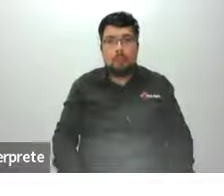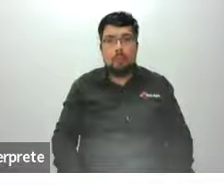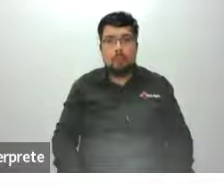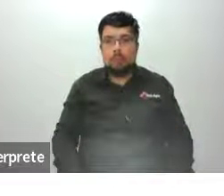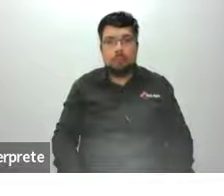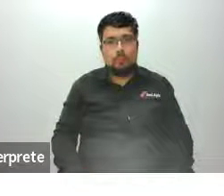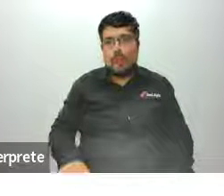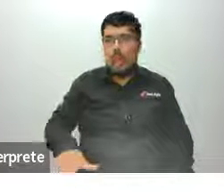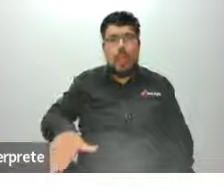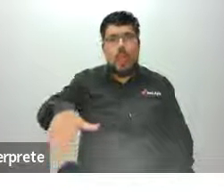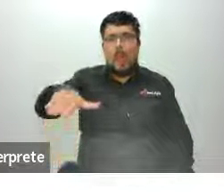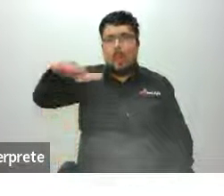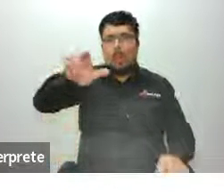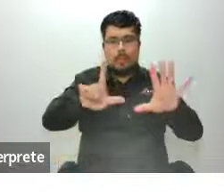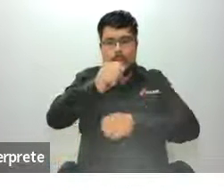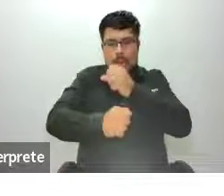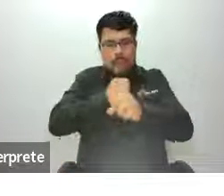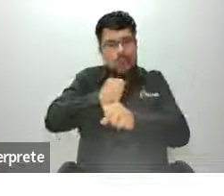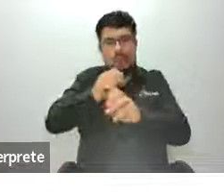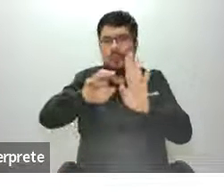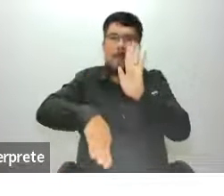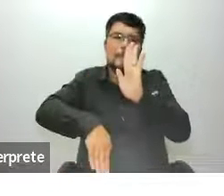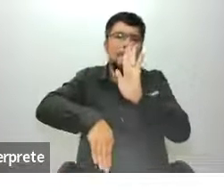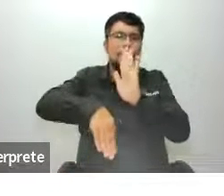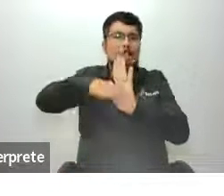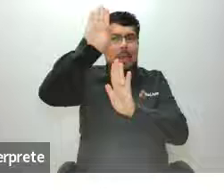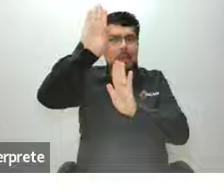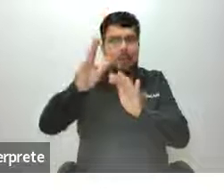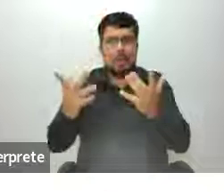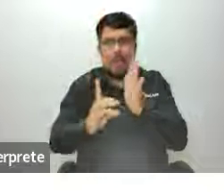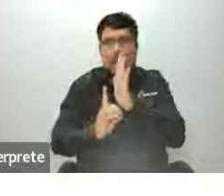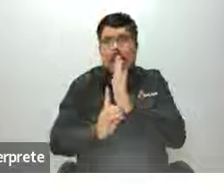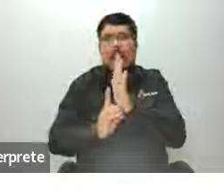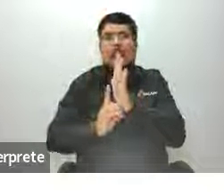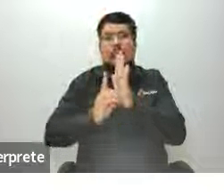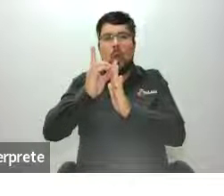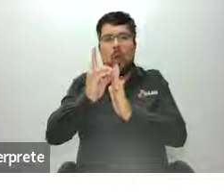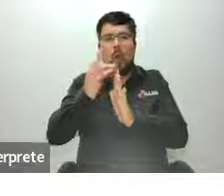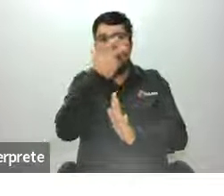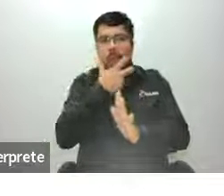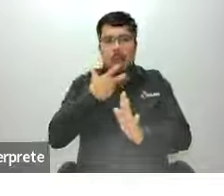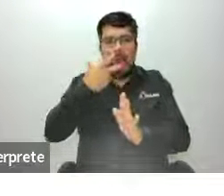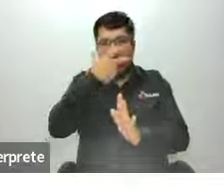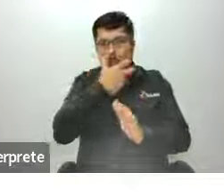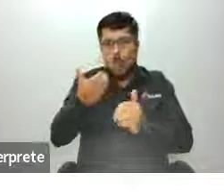Aquellos que tienen más de 7 años, ¿no? Y no tienen una vía de comunicación definida.